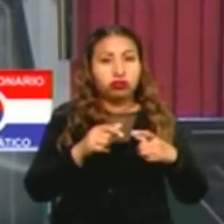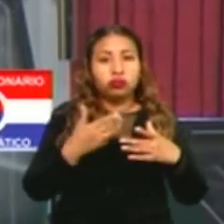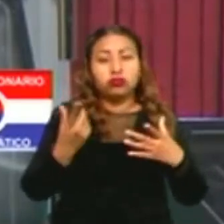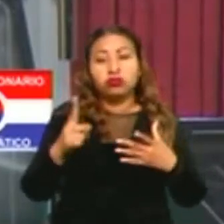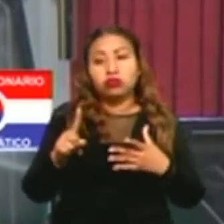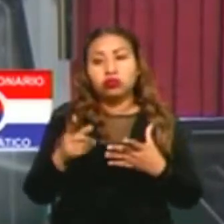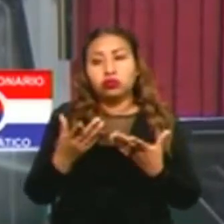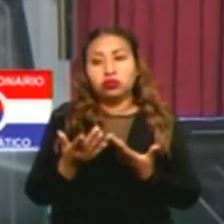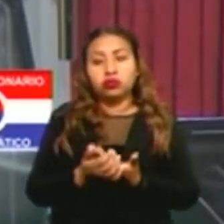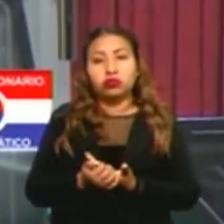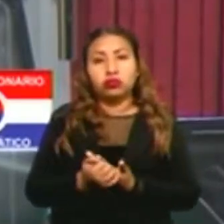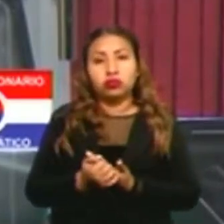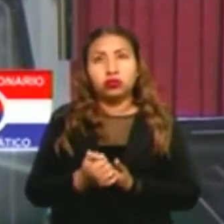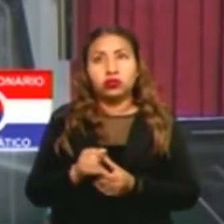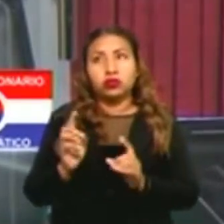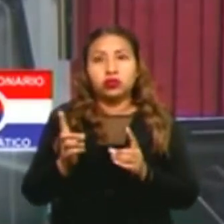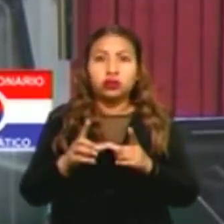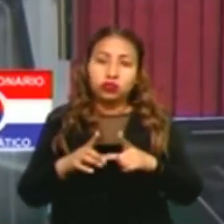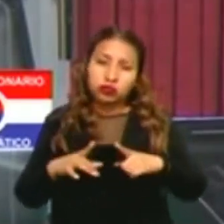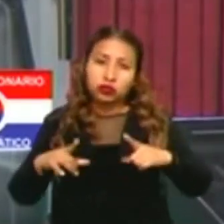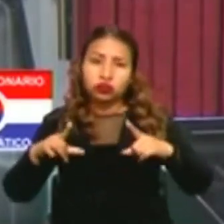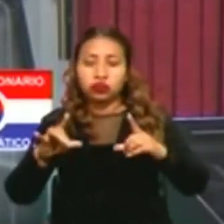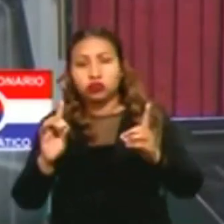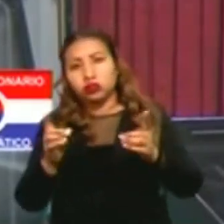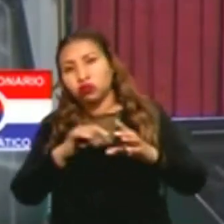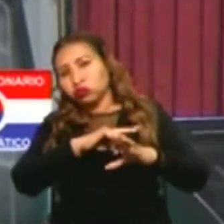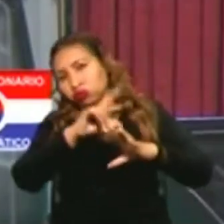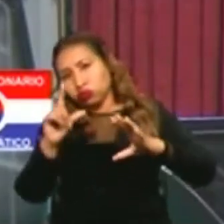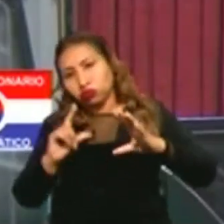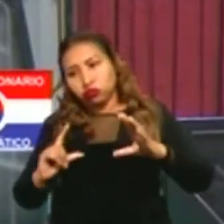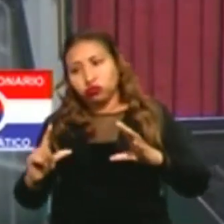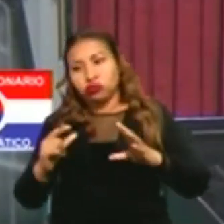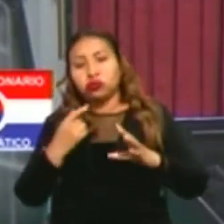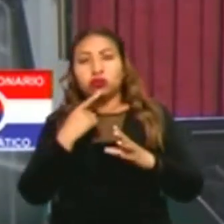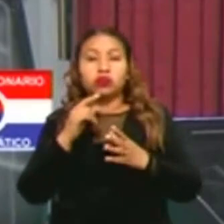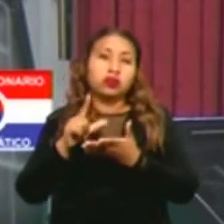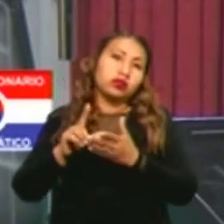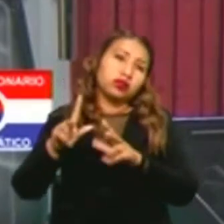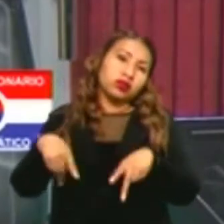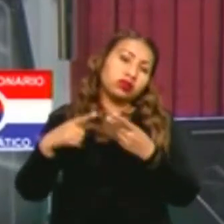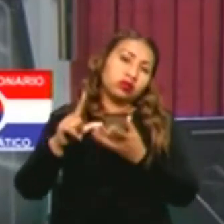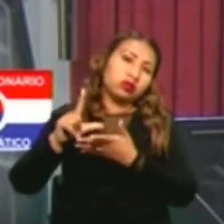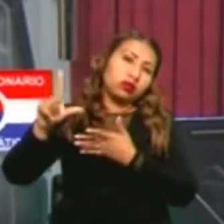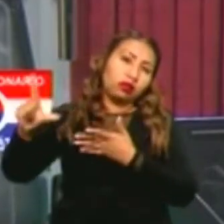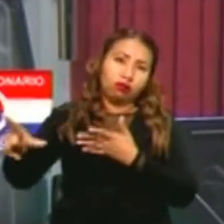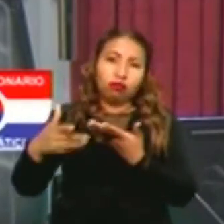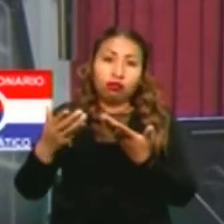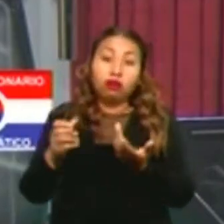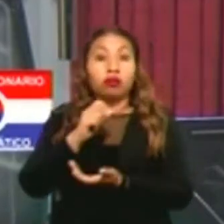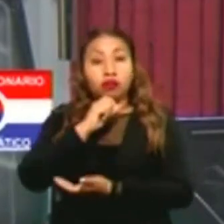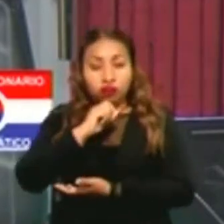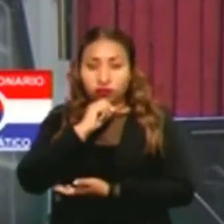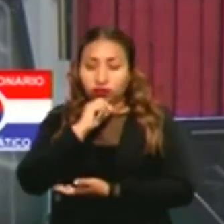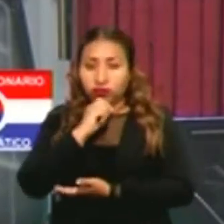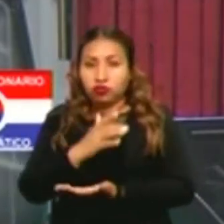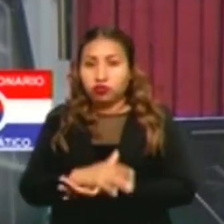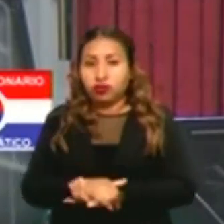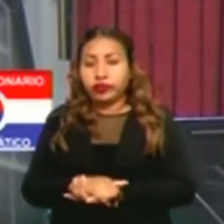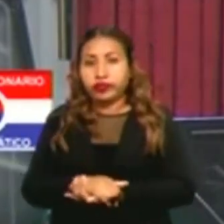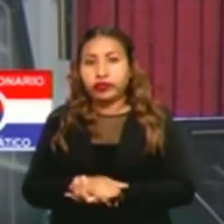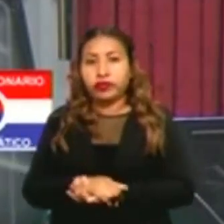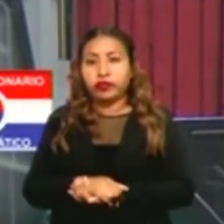que viven en áreas geográficas muy remotas de la capital de